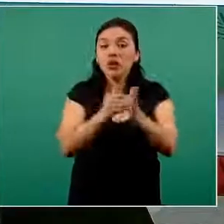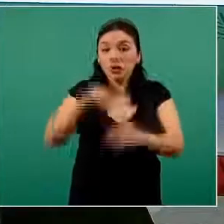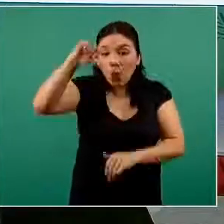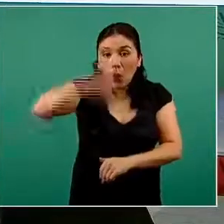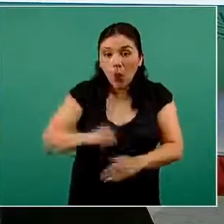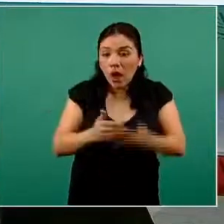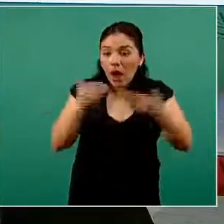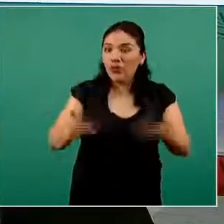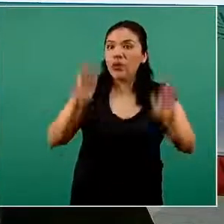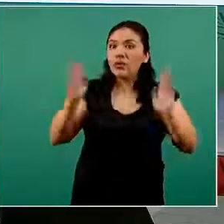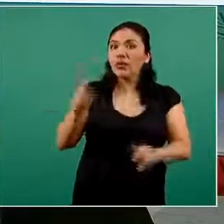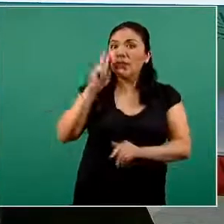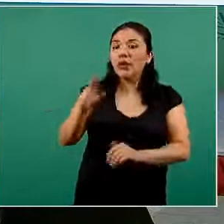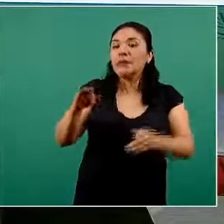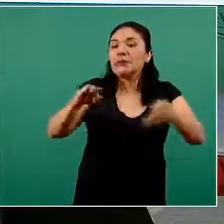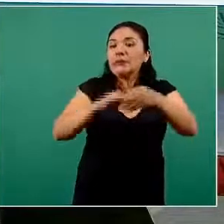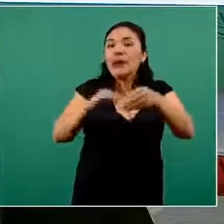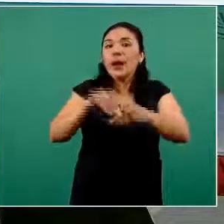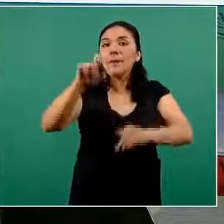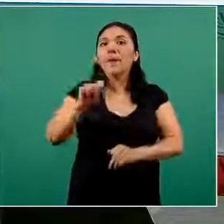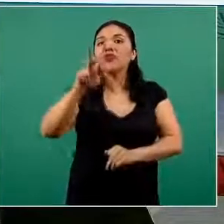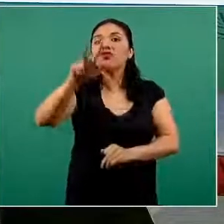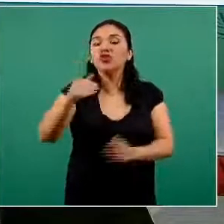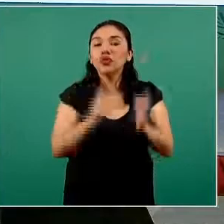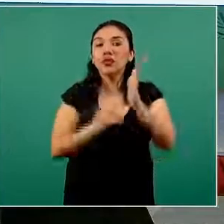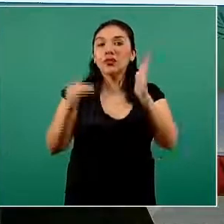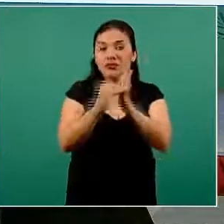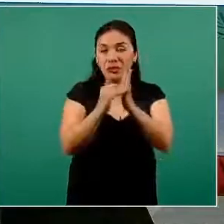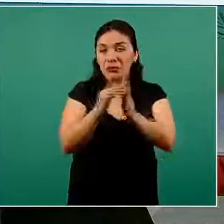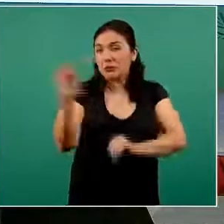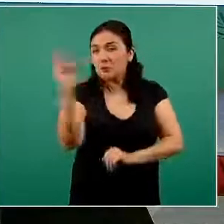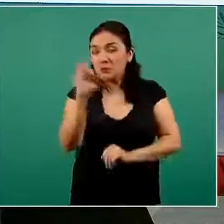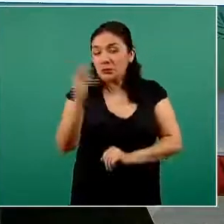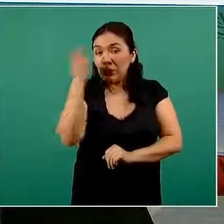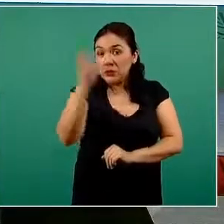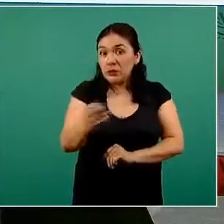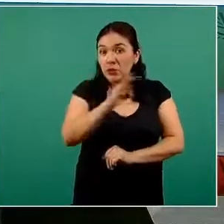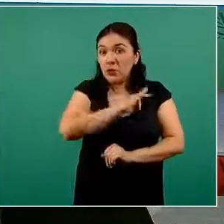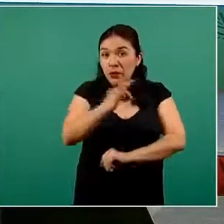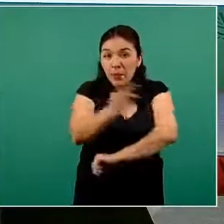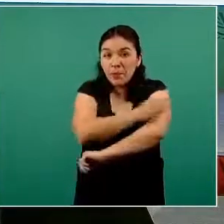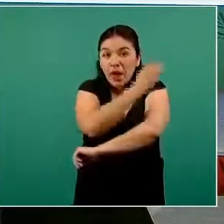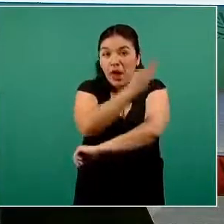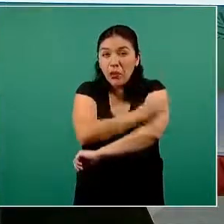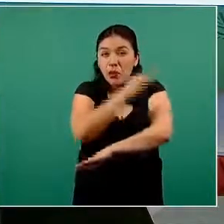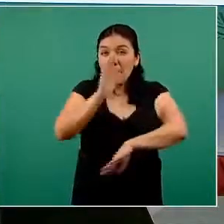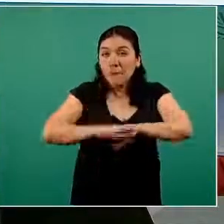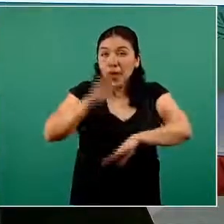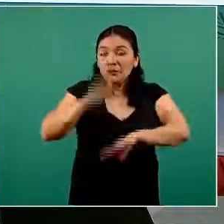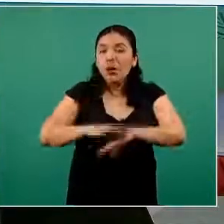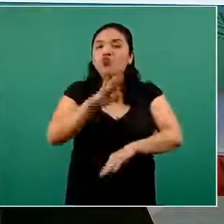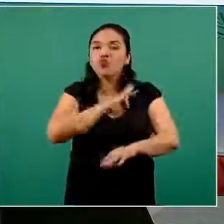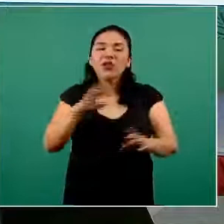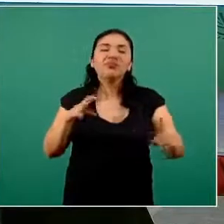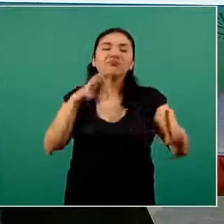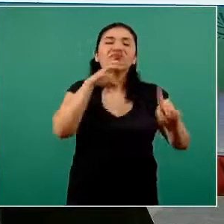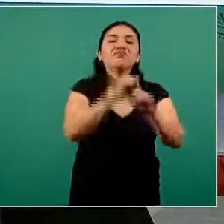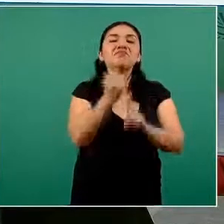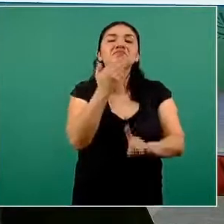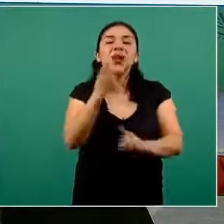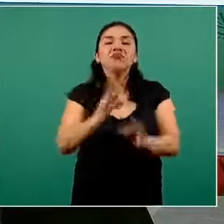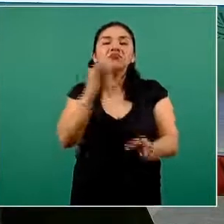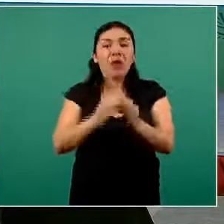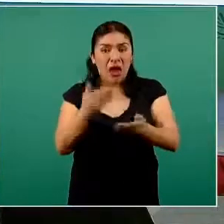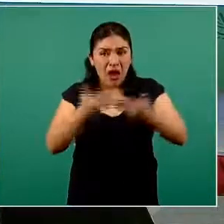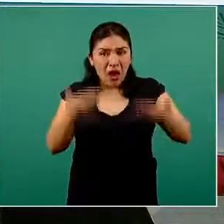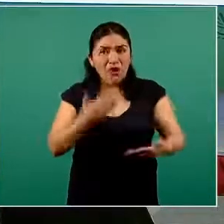hoy estamos casi en 28 millones. Es decir, si logramos esta cantidad de vacunas, iremos logrando la meta, que va en muy